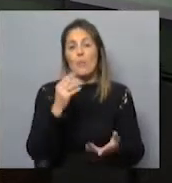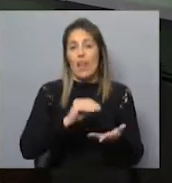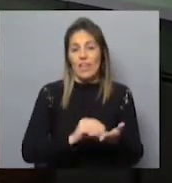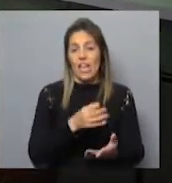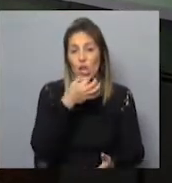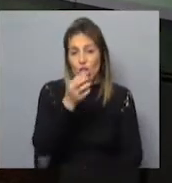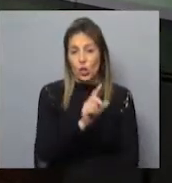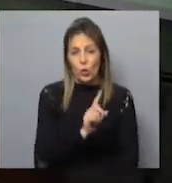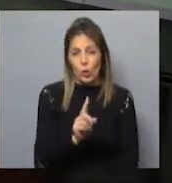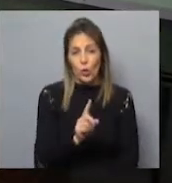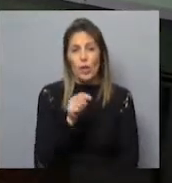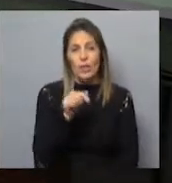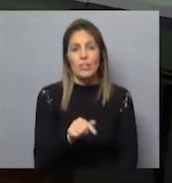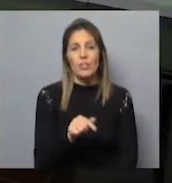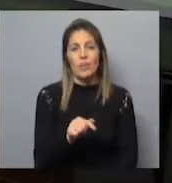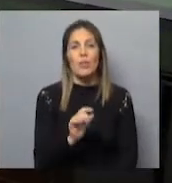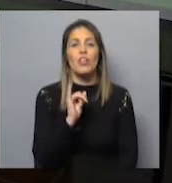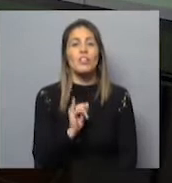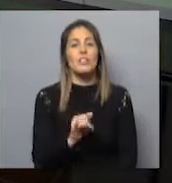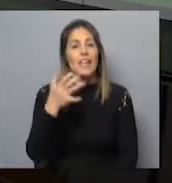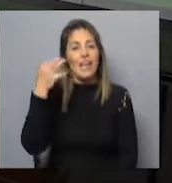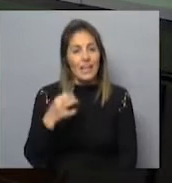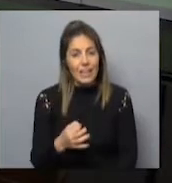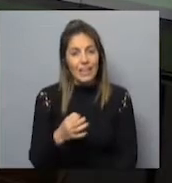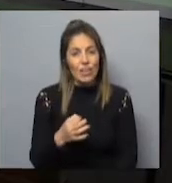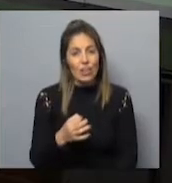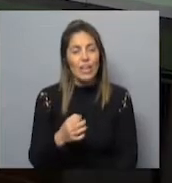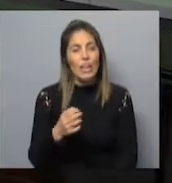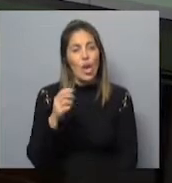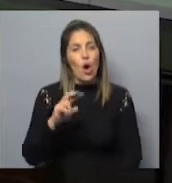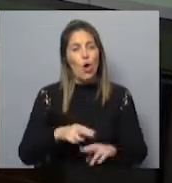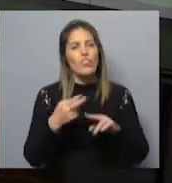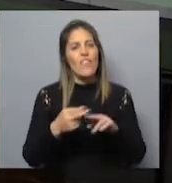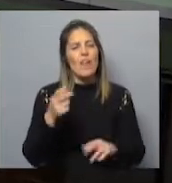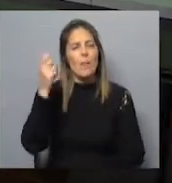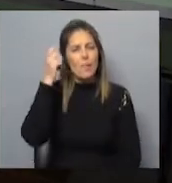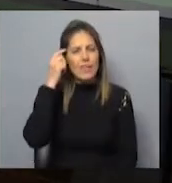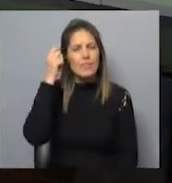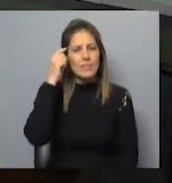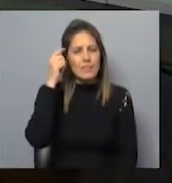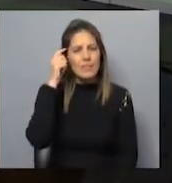lo digo pero sí creo que debemos repensar este